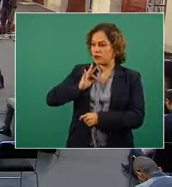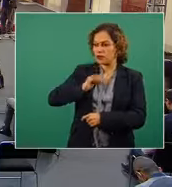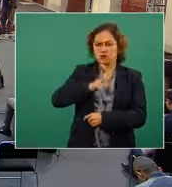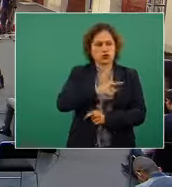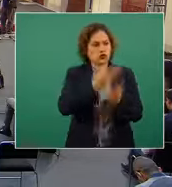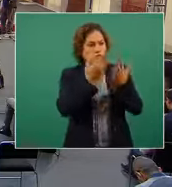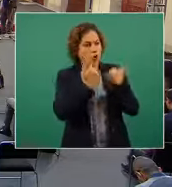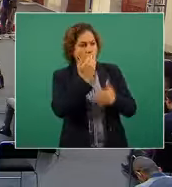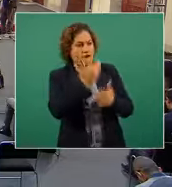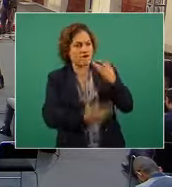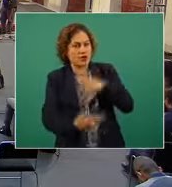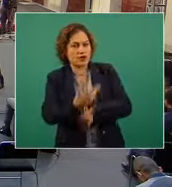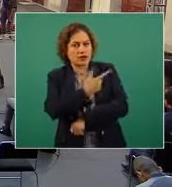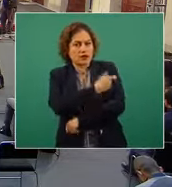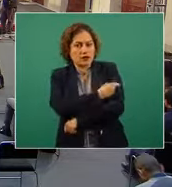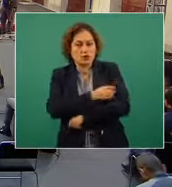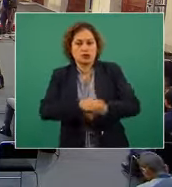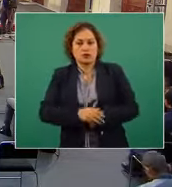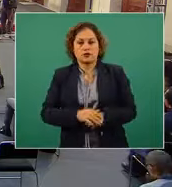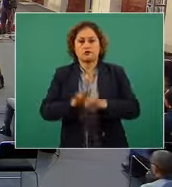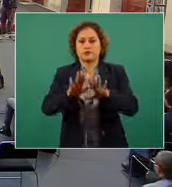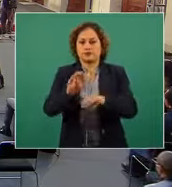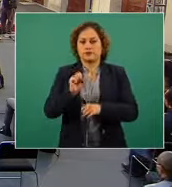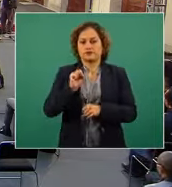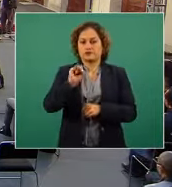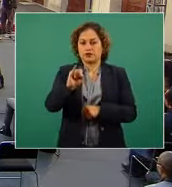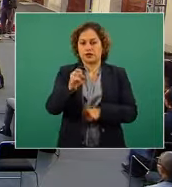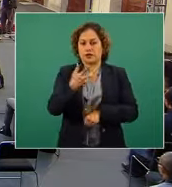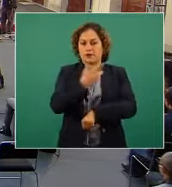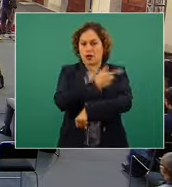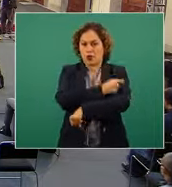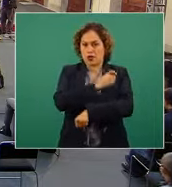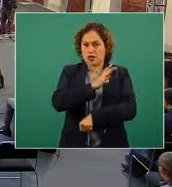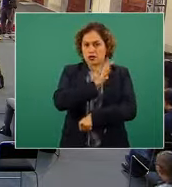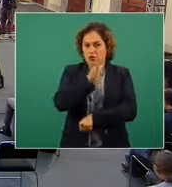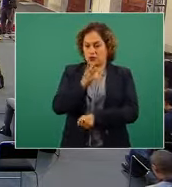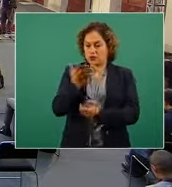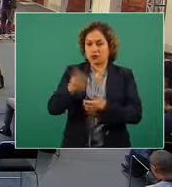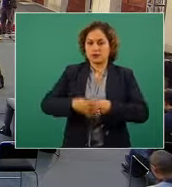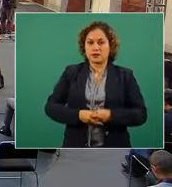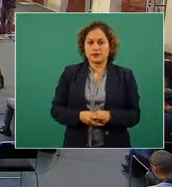esto tiene que ver 2020. Con la vacunación en general, ¿no? Así es.